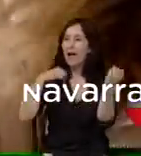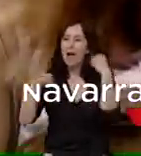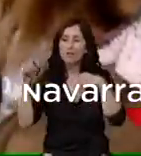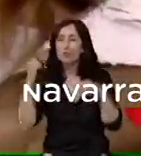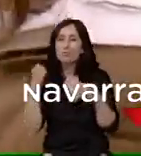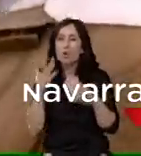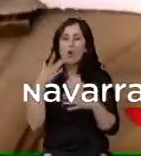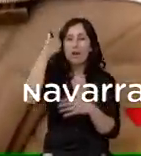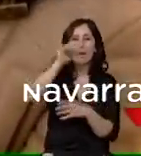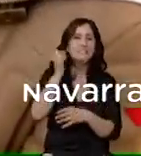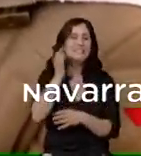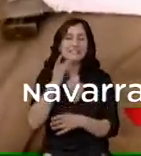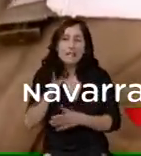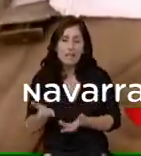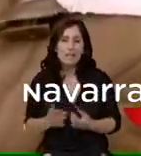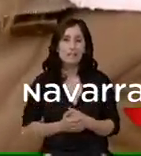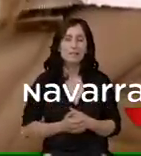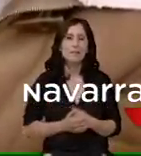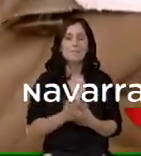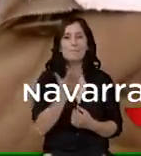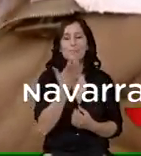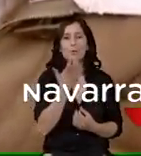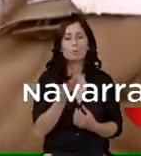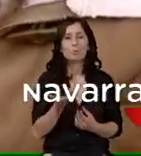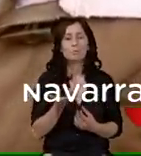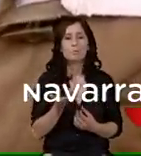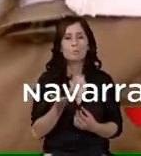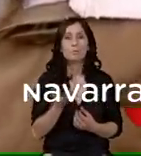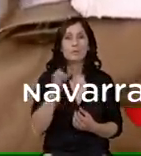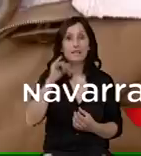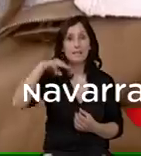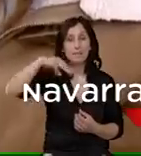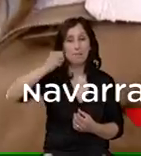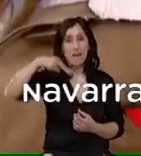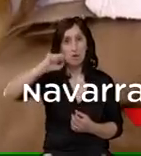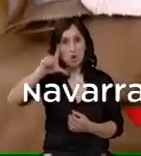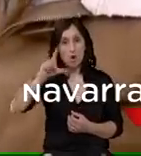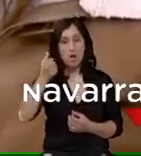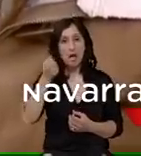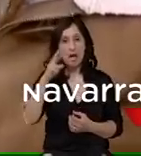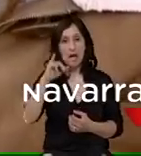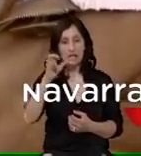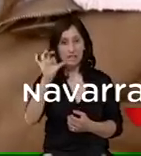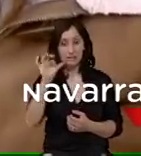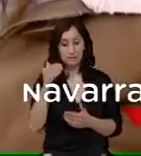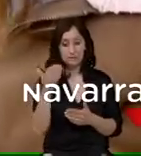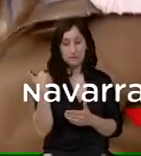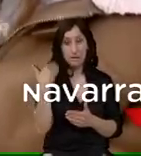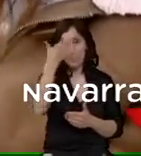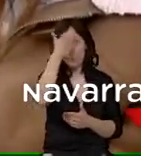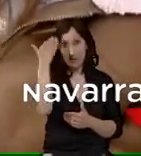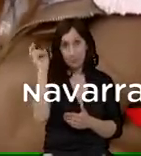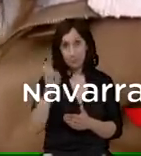o actrices? Pues, por ejemplo, como os decía, Imanol Arias estuvo este verano, pero también